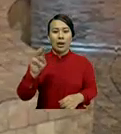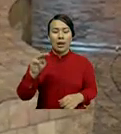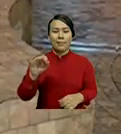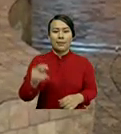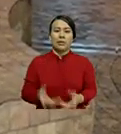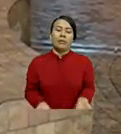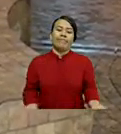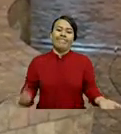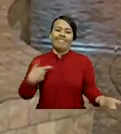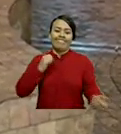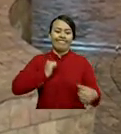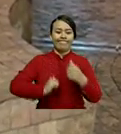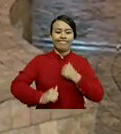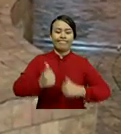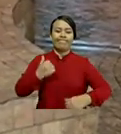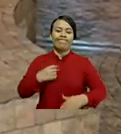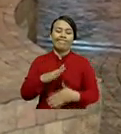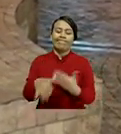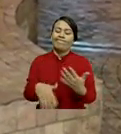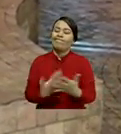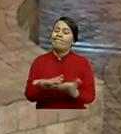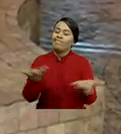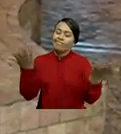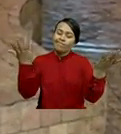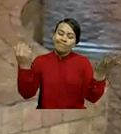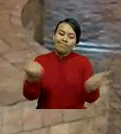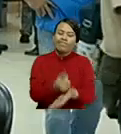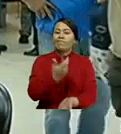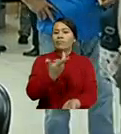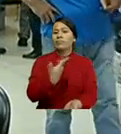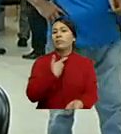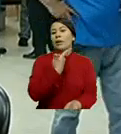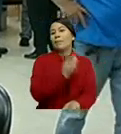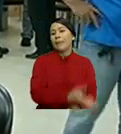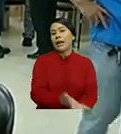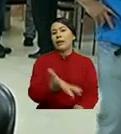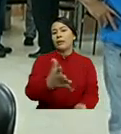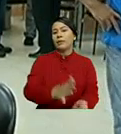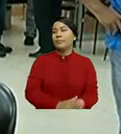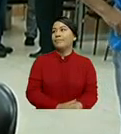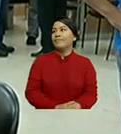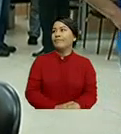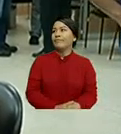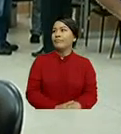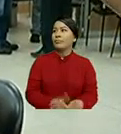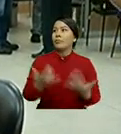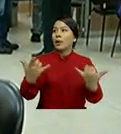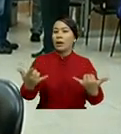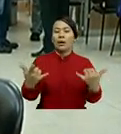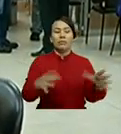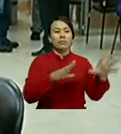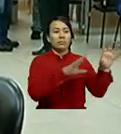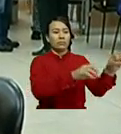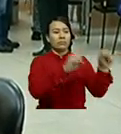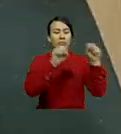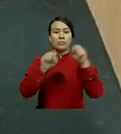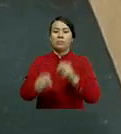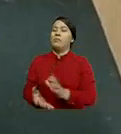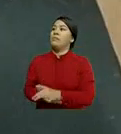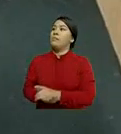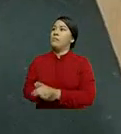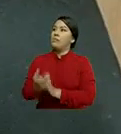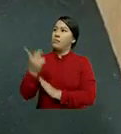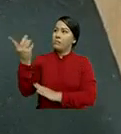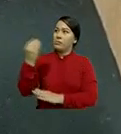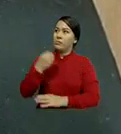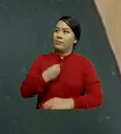le dije, llevémoslo al hospital, le dije a mi hijo, porque él no puede pararse. Está totalmente, digo, inconsciente. Lo llevamos y todo el día estaba en